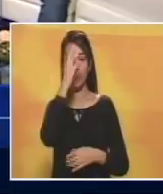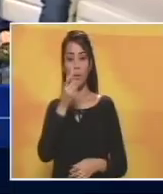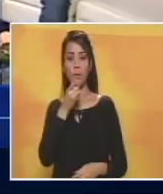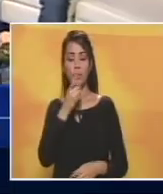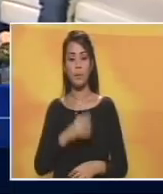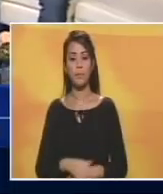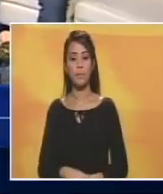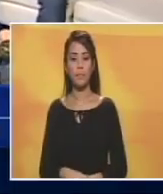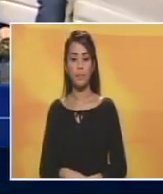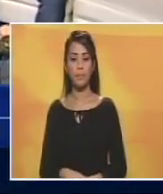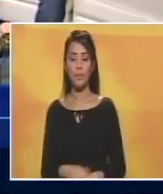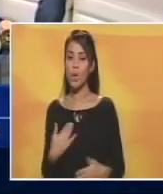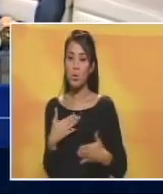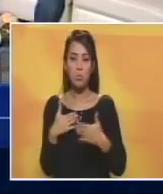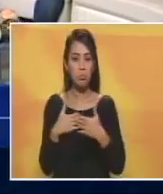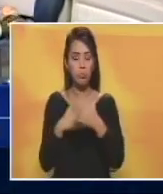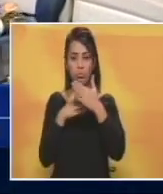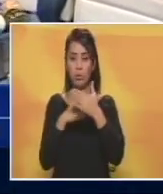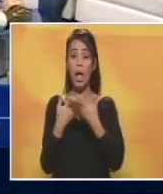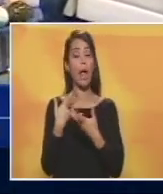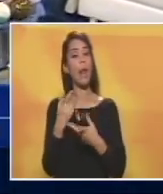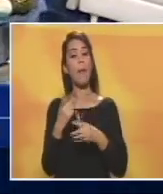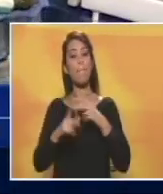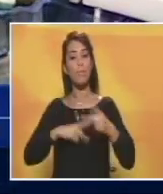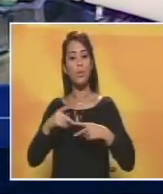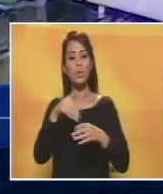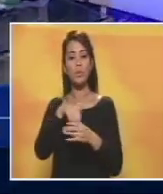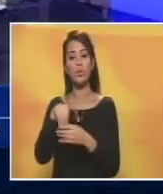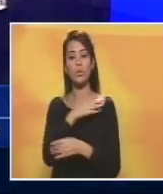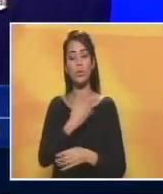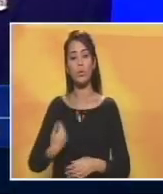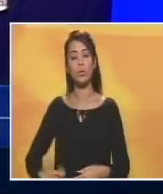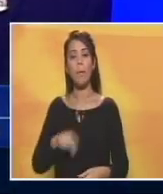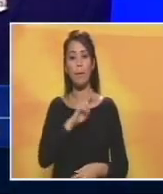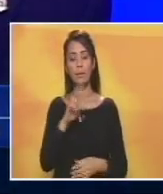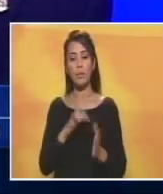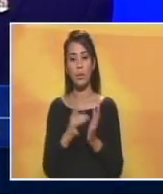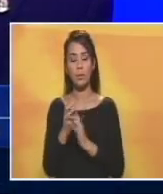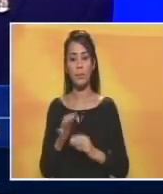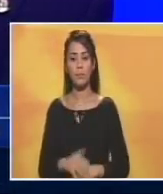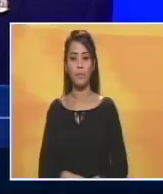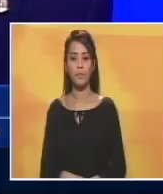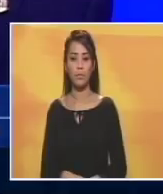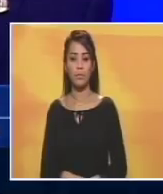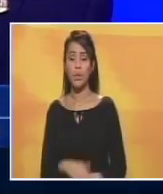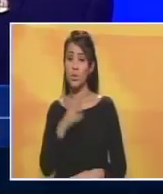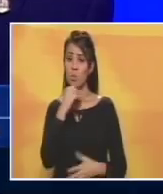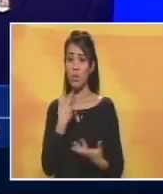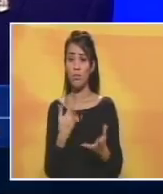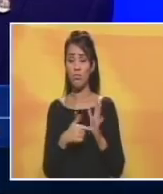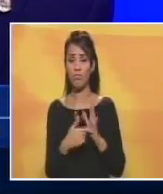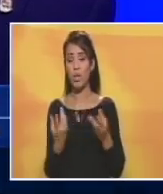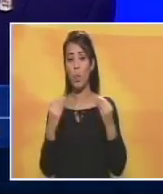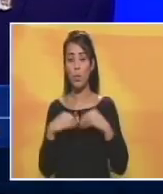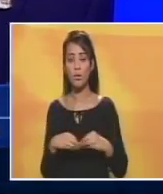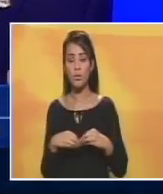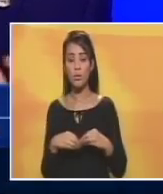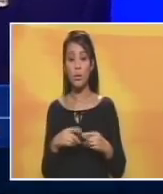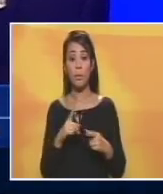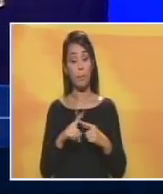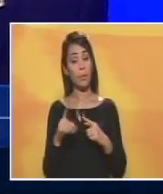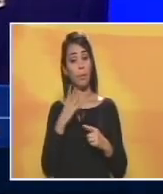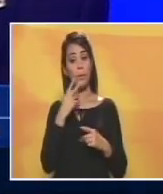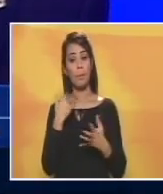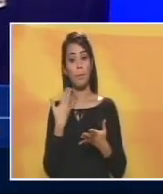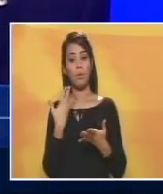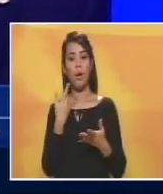su juicio, esto no obstaculizará el proceso decretado para el próximo 22 No tenían ninguna justificación para no suscribir este acuerdo. Y si así fuera, si habrían